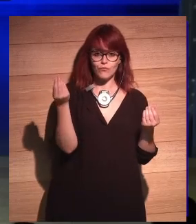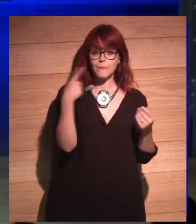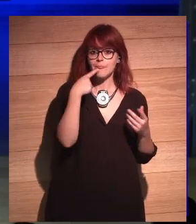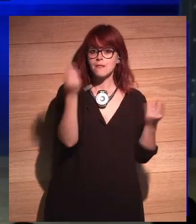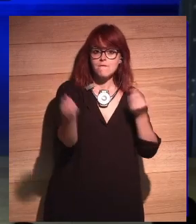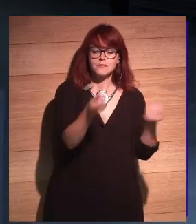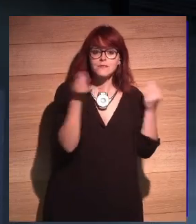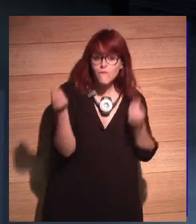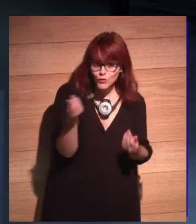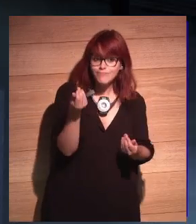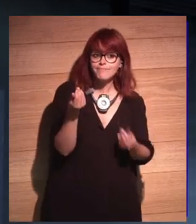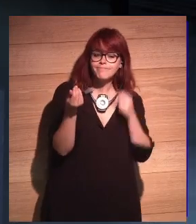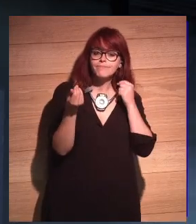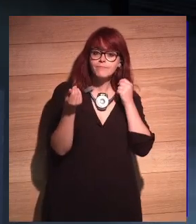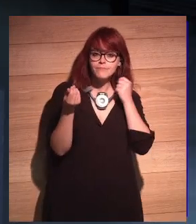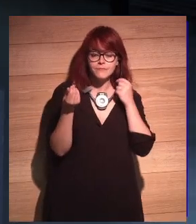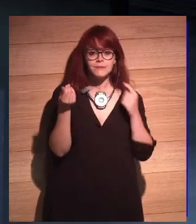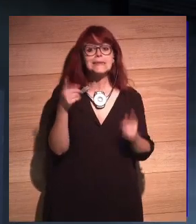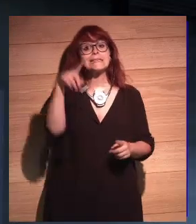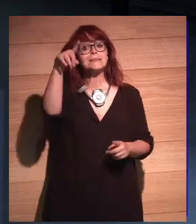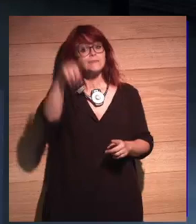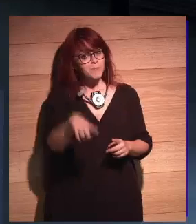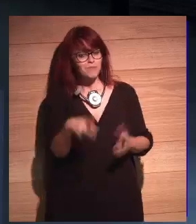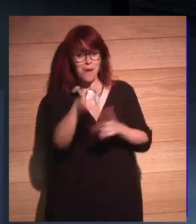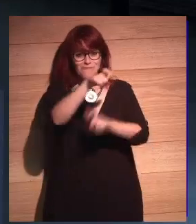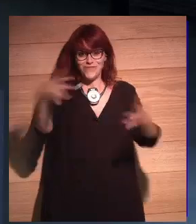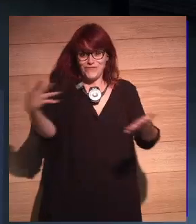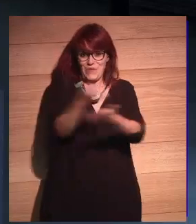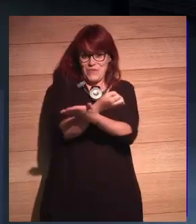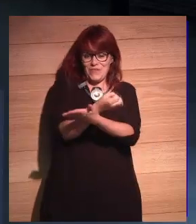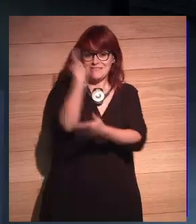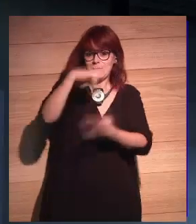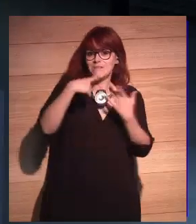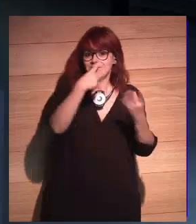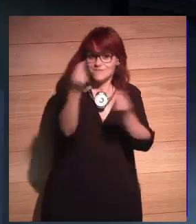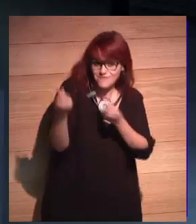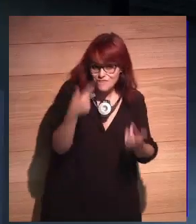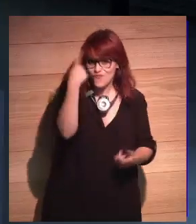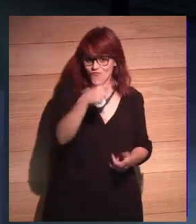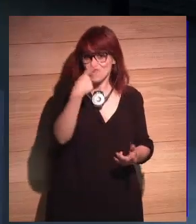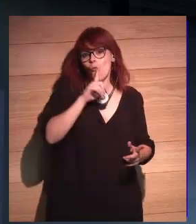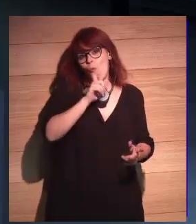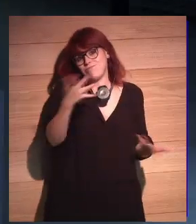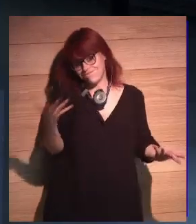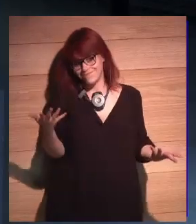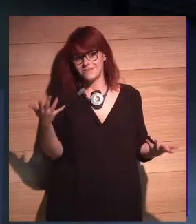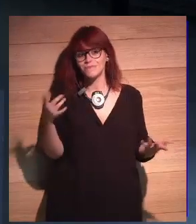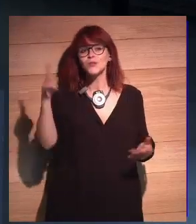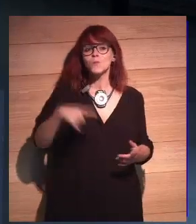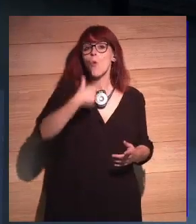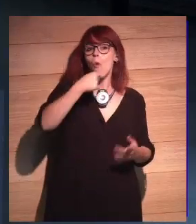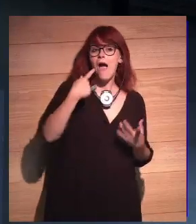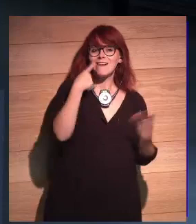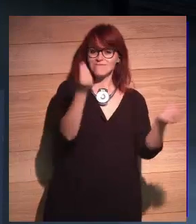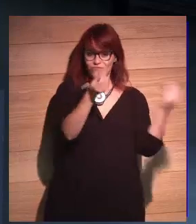El gusto, otro elemento, a todo el mundo le gusta el gusto, valga la redundancia. Entonces, lo bueno del